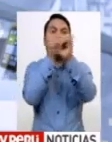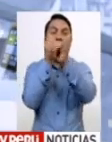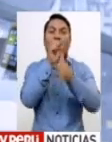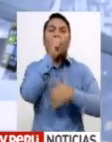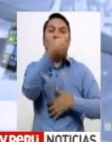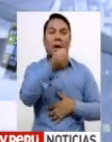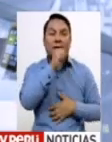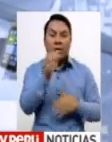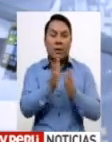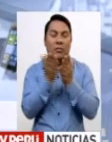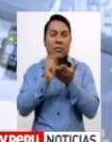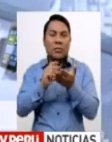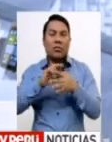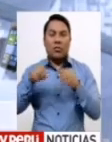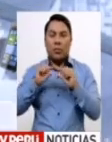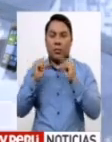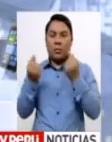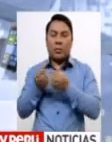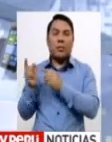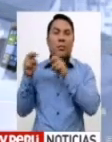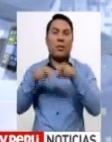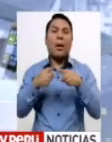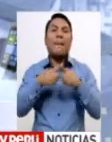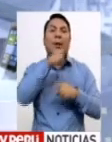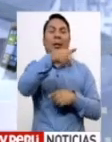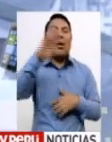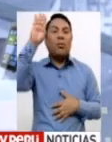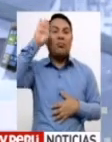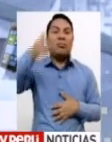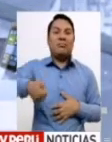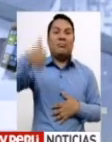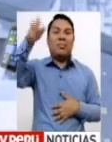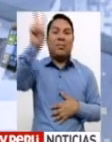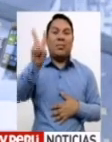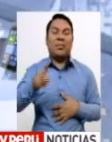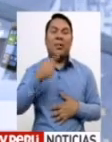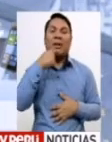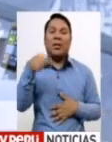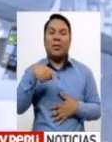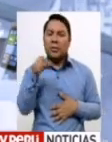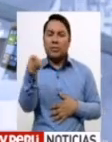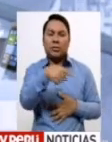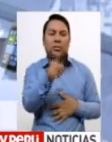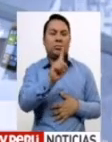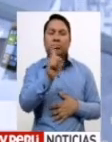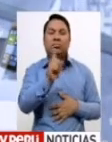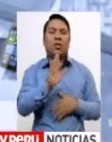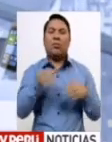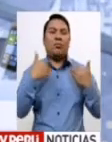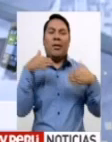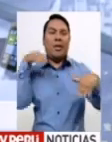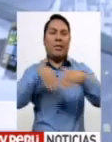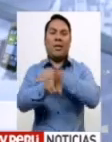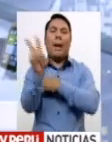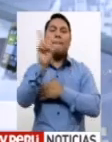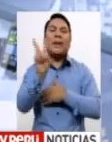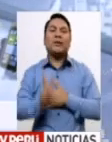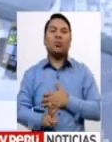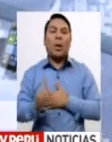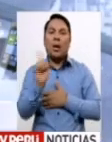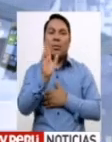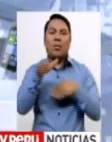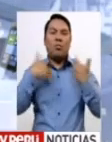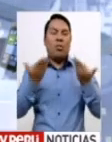Associated Press. Increíblemente, las autoridades de migración han declarado nuestra presencia como inadmisible aquí en este país y no